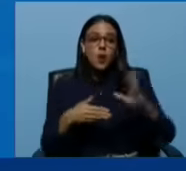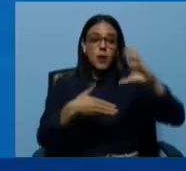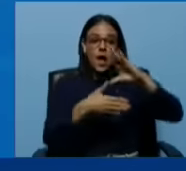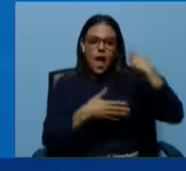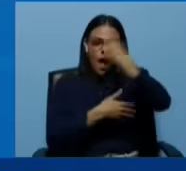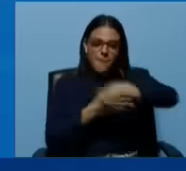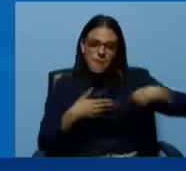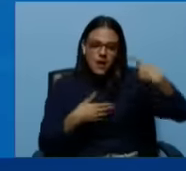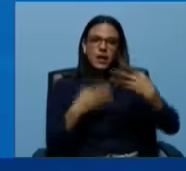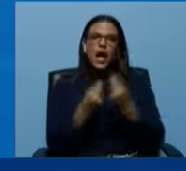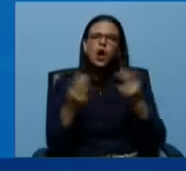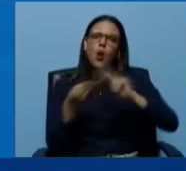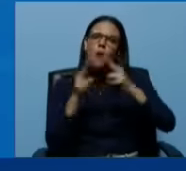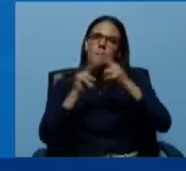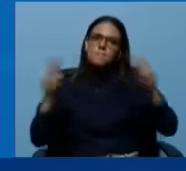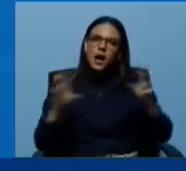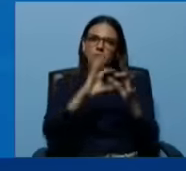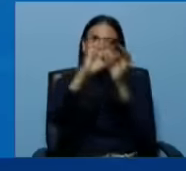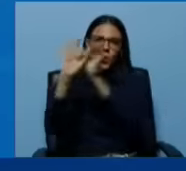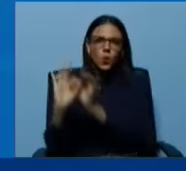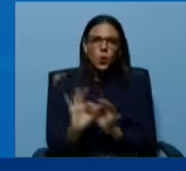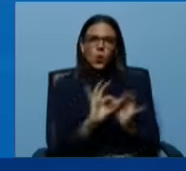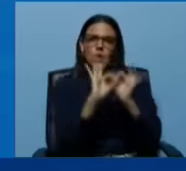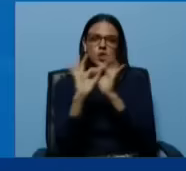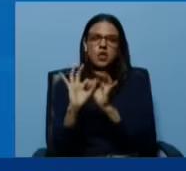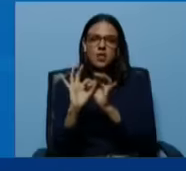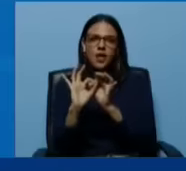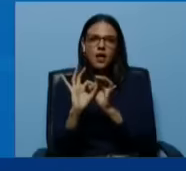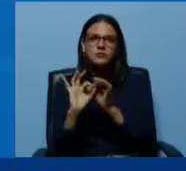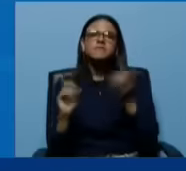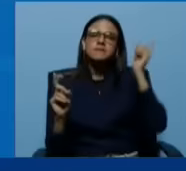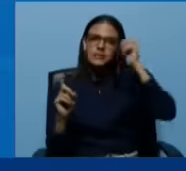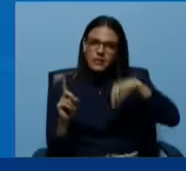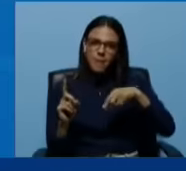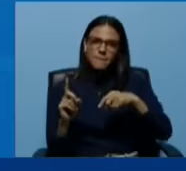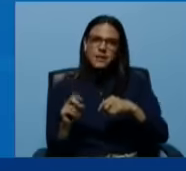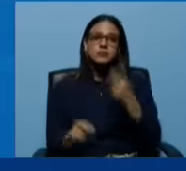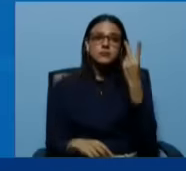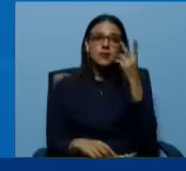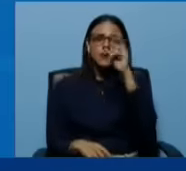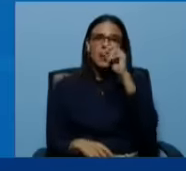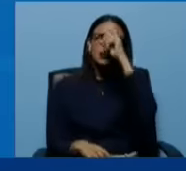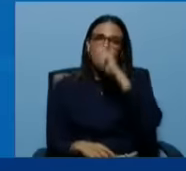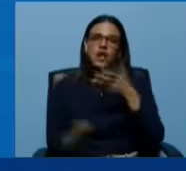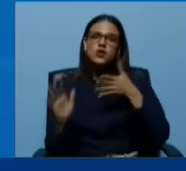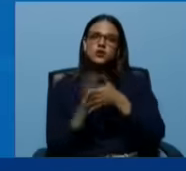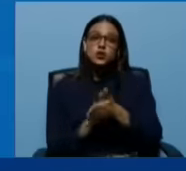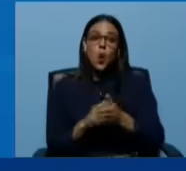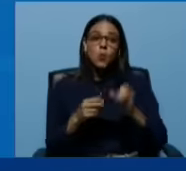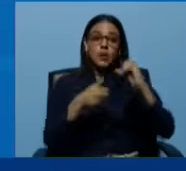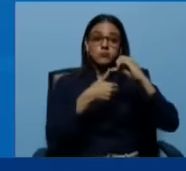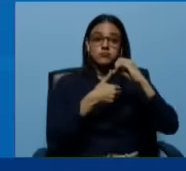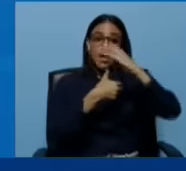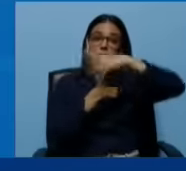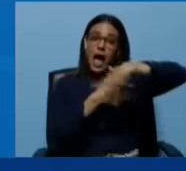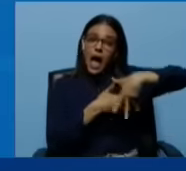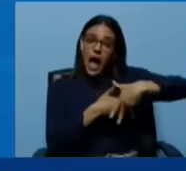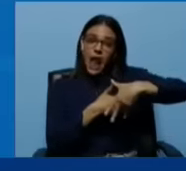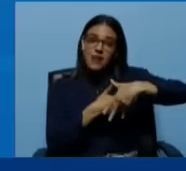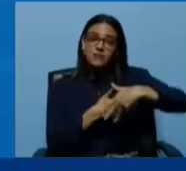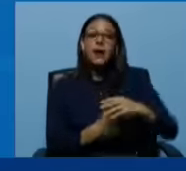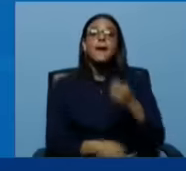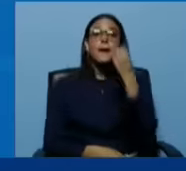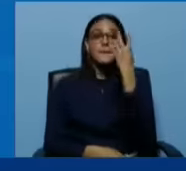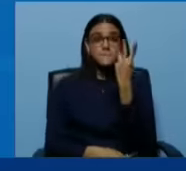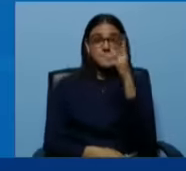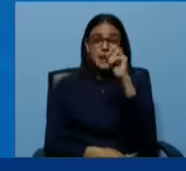paz, unida y además a los 20 años del ALBA. En los 20 años del